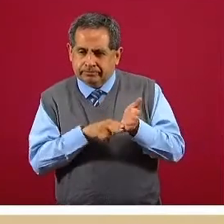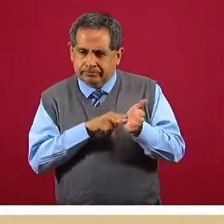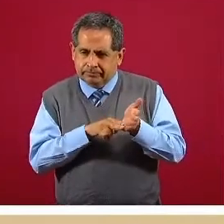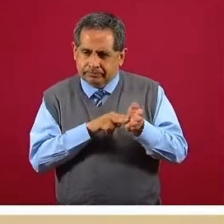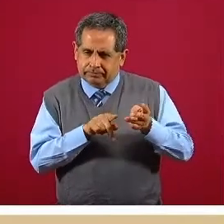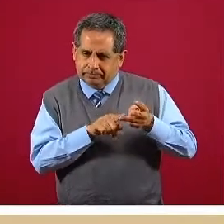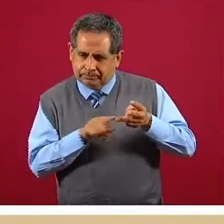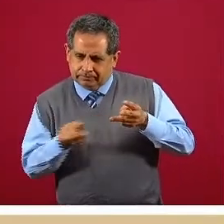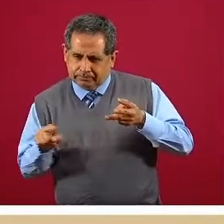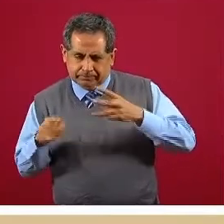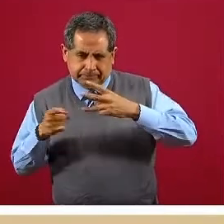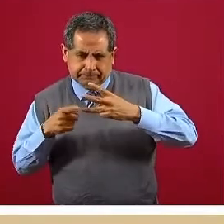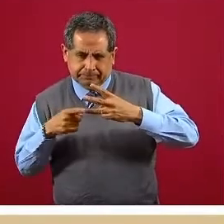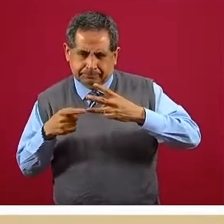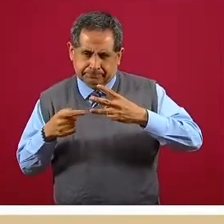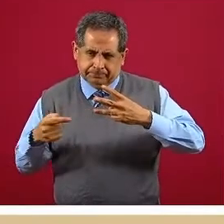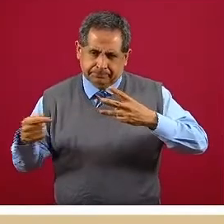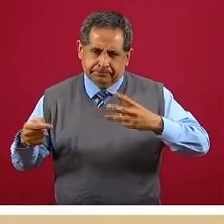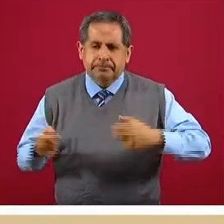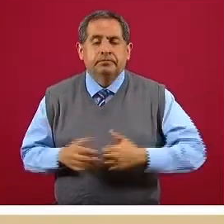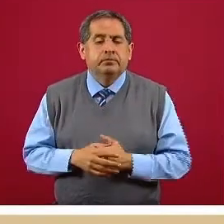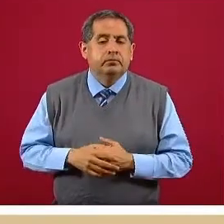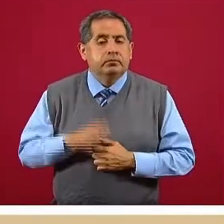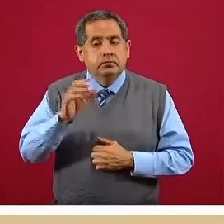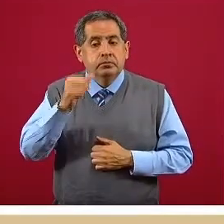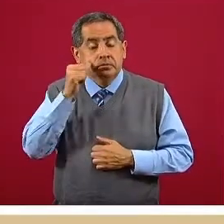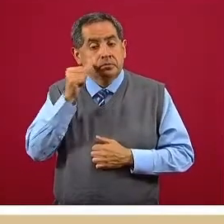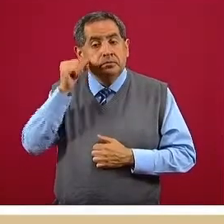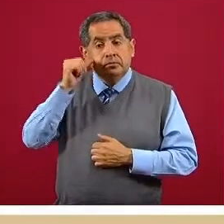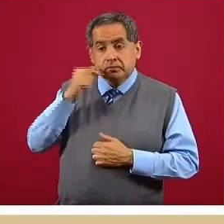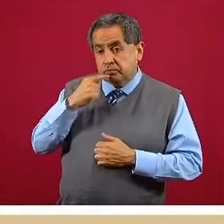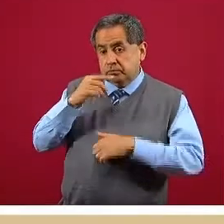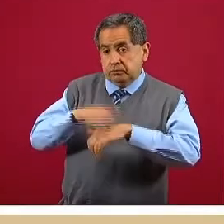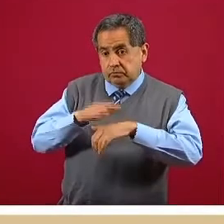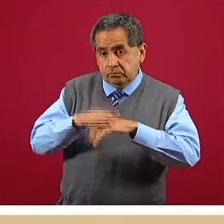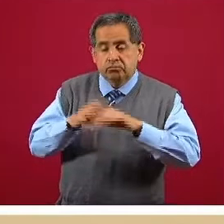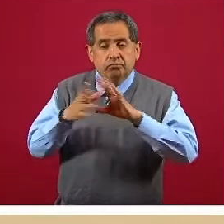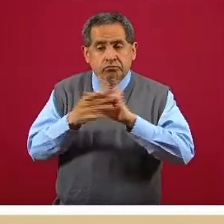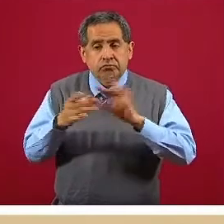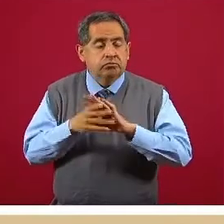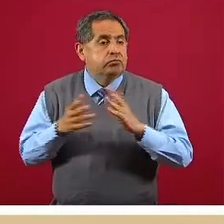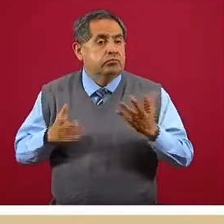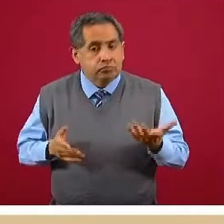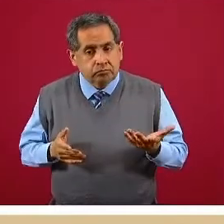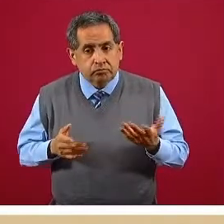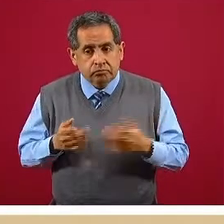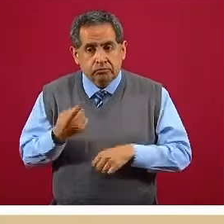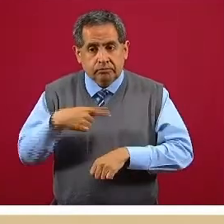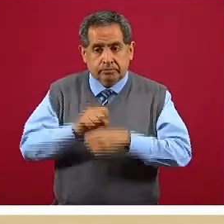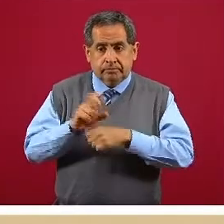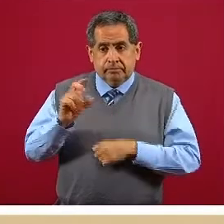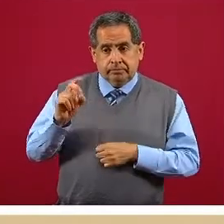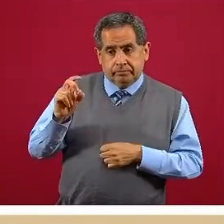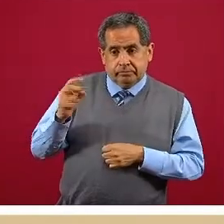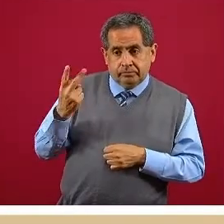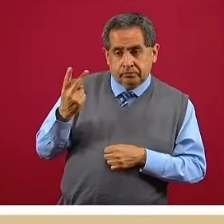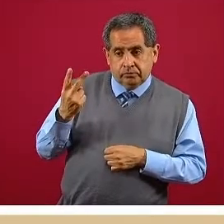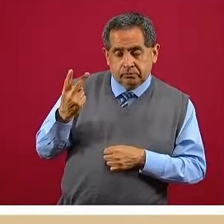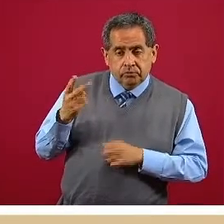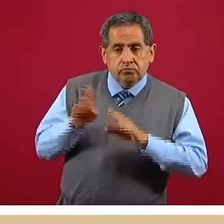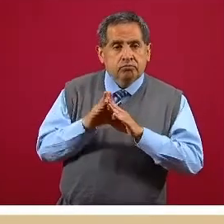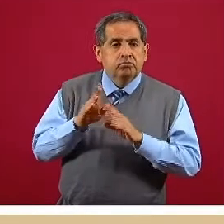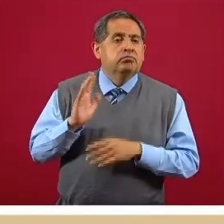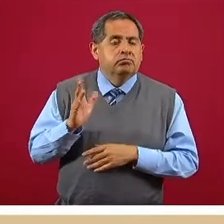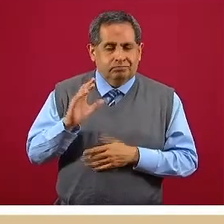color negro que está hasta la parte inferior. Ya el día de ayer comentábamos que abríamos la secuencia de la semana 32 con